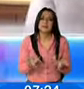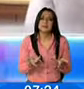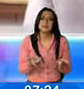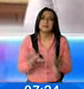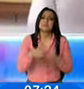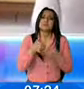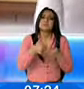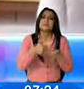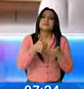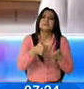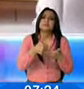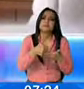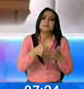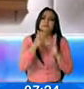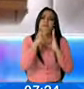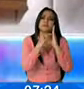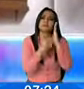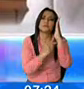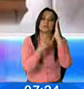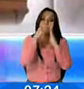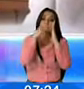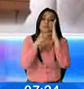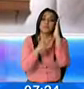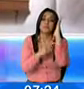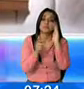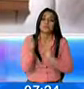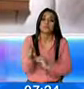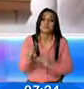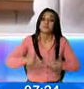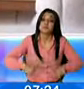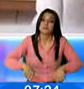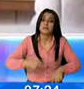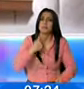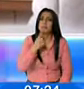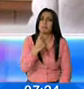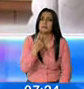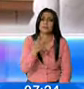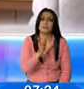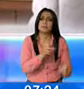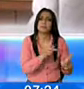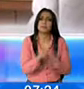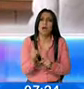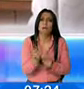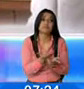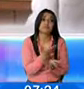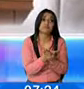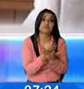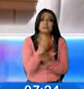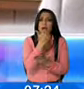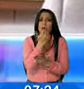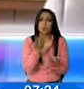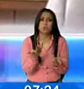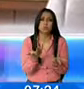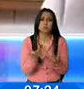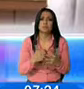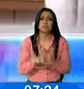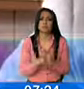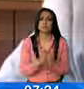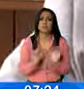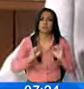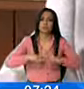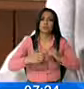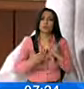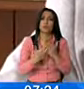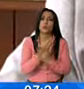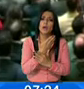incentivos tributarios, justamente el propio Lenín Moreno está planteando la necesidad de tener